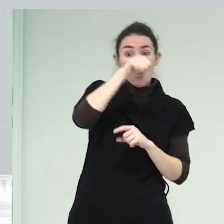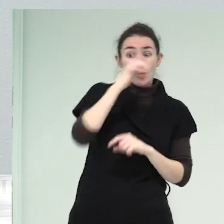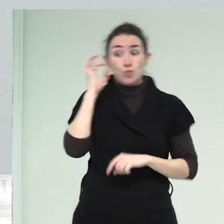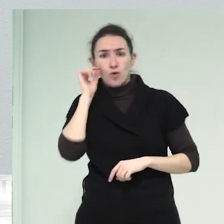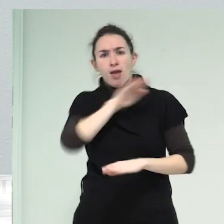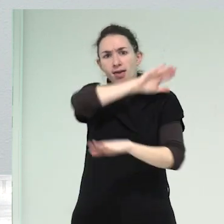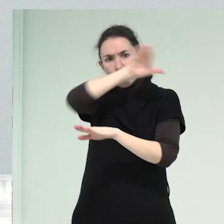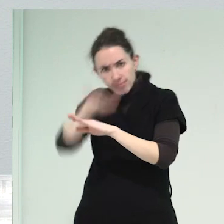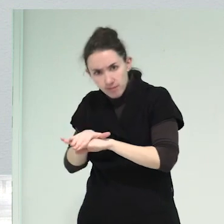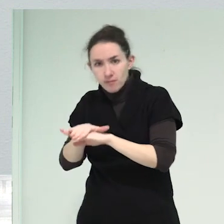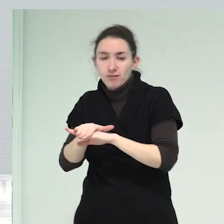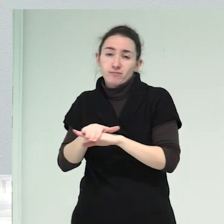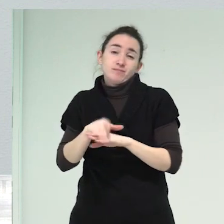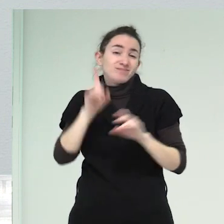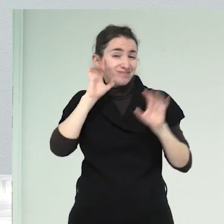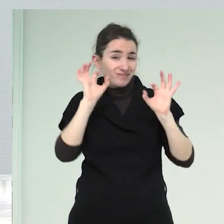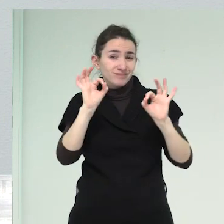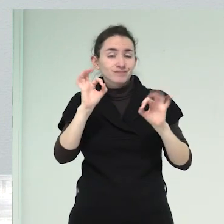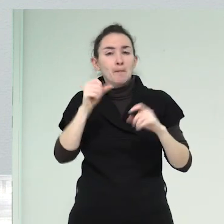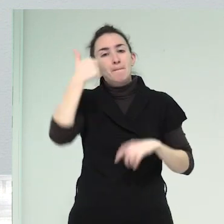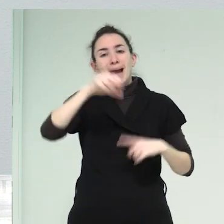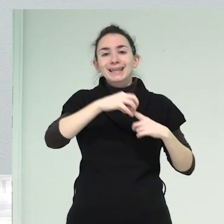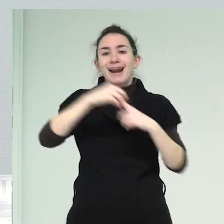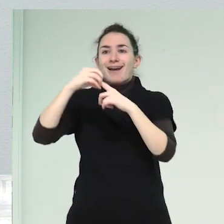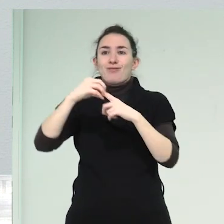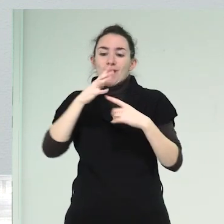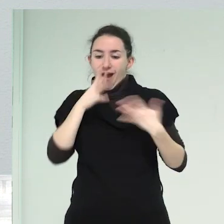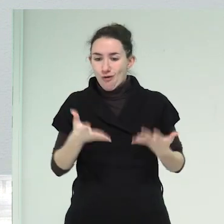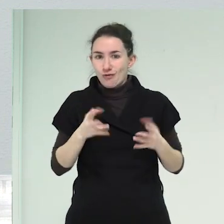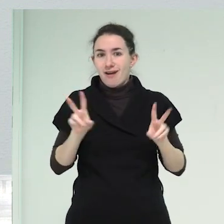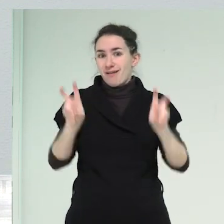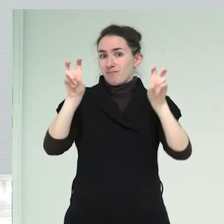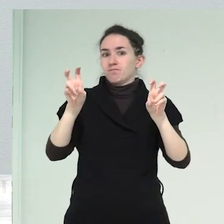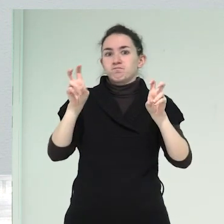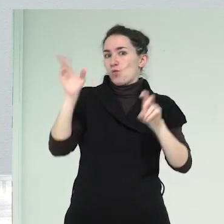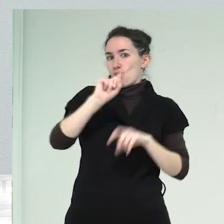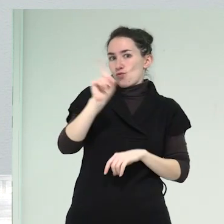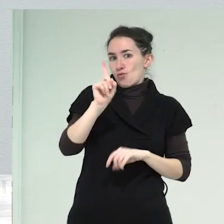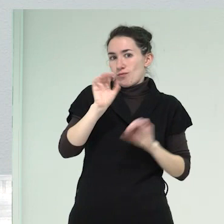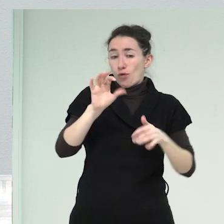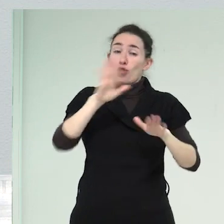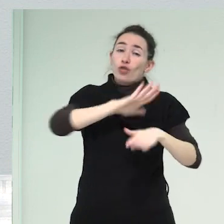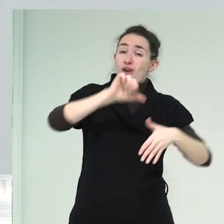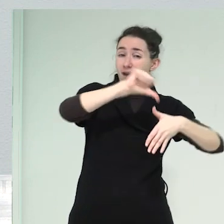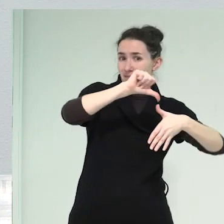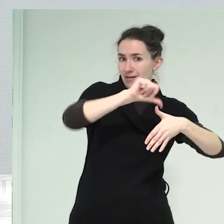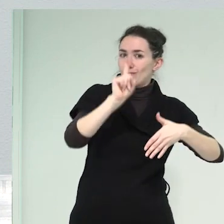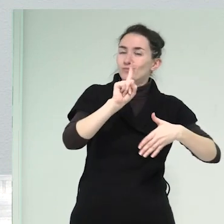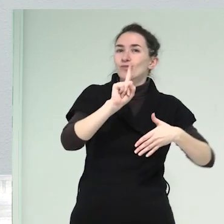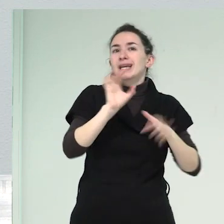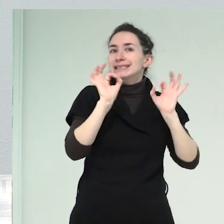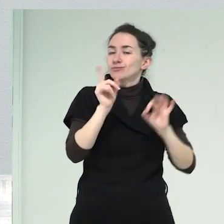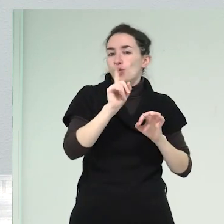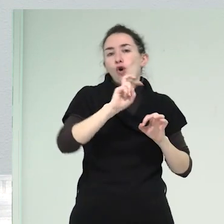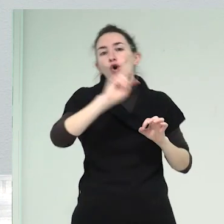Tal y como lo conocemos, el patriarcado no existía en lo que hoy se conoce como América Latina. Existían otras manifestaciones, ¿no? Y